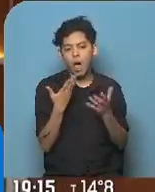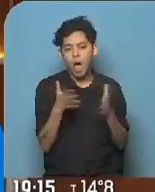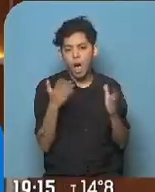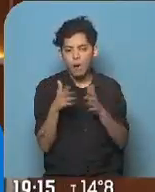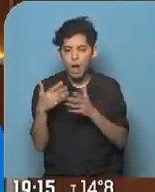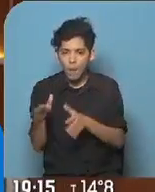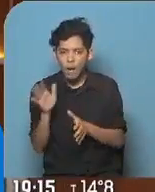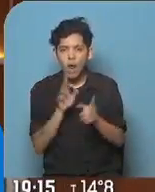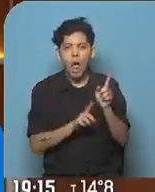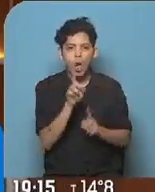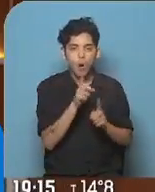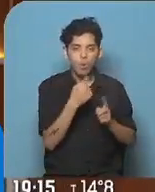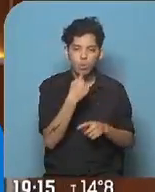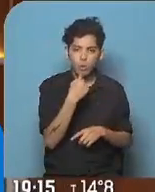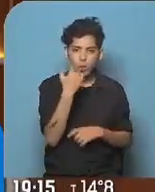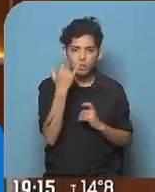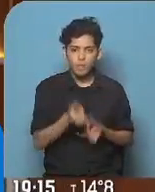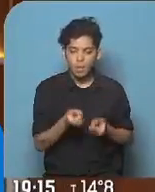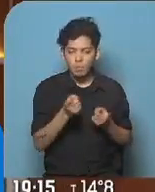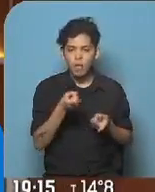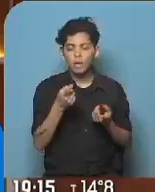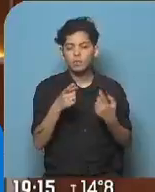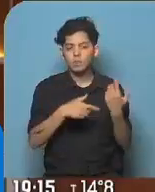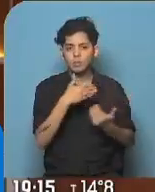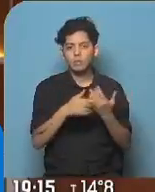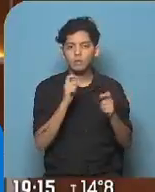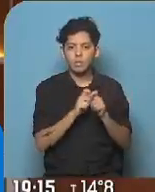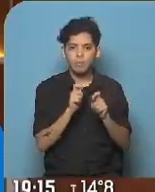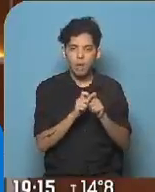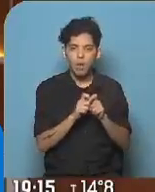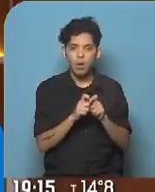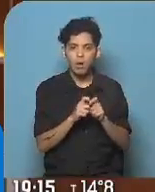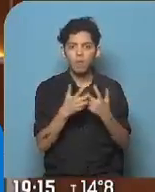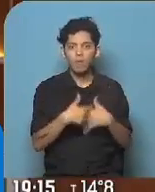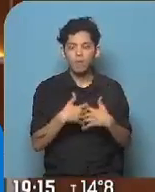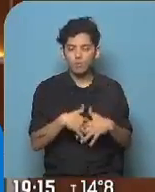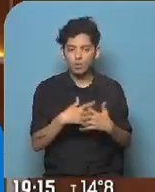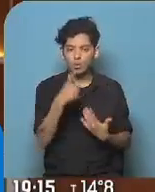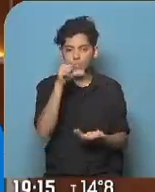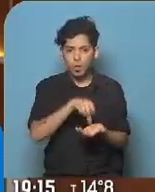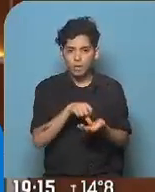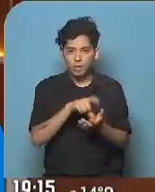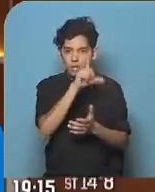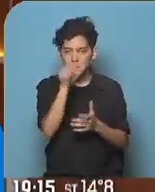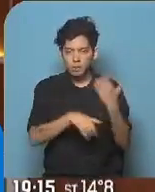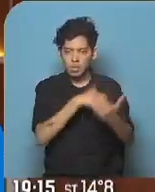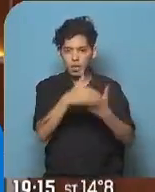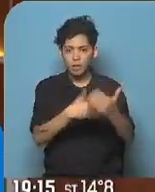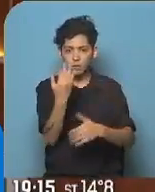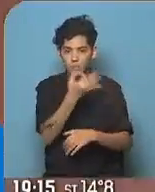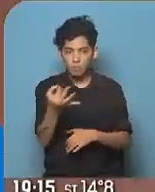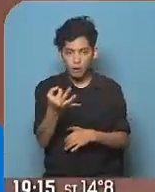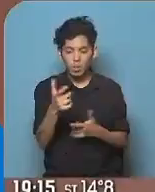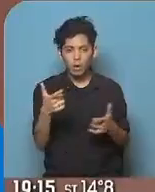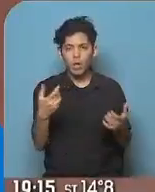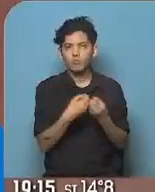y presenta algunos reparos en función de un país de la posibilidad de desarrollo del país aparentemente no tendría